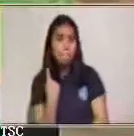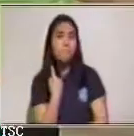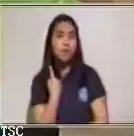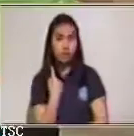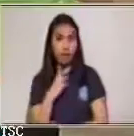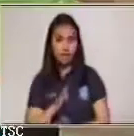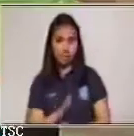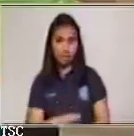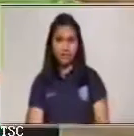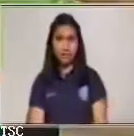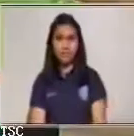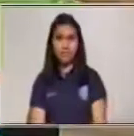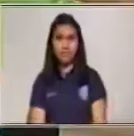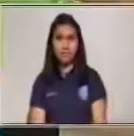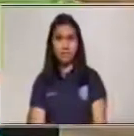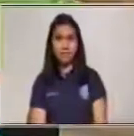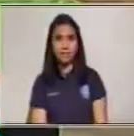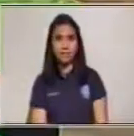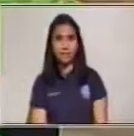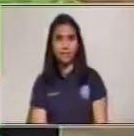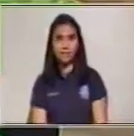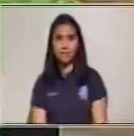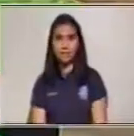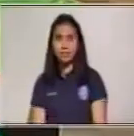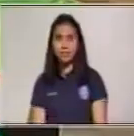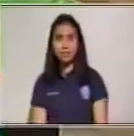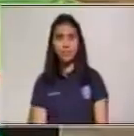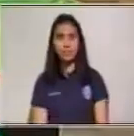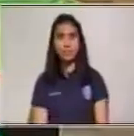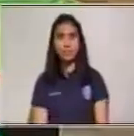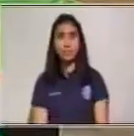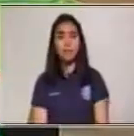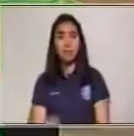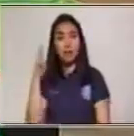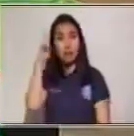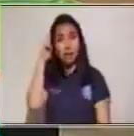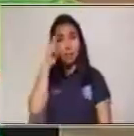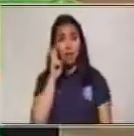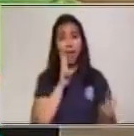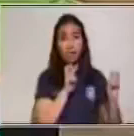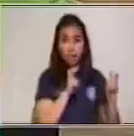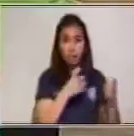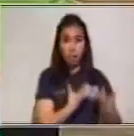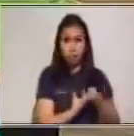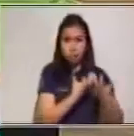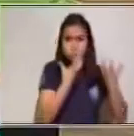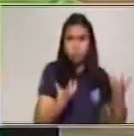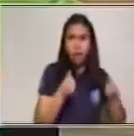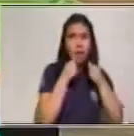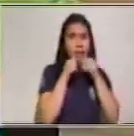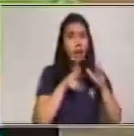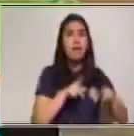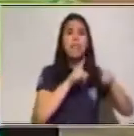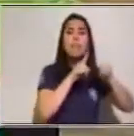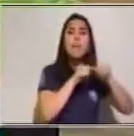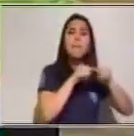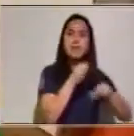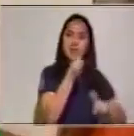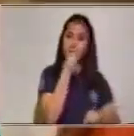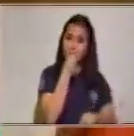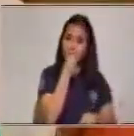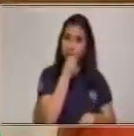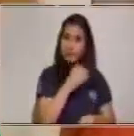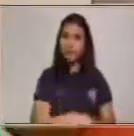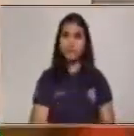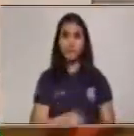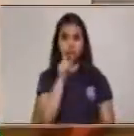principal, clasificación de animales según su alimentación. Y podemos ver que se